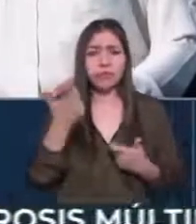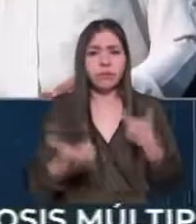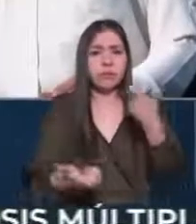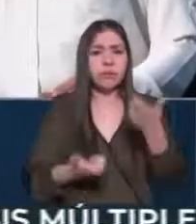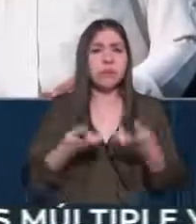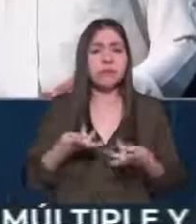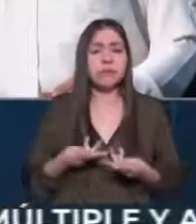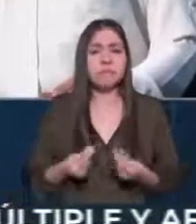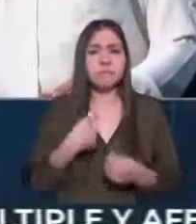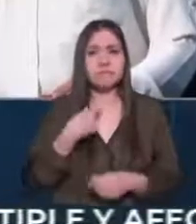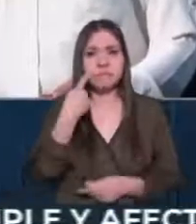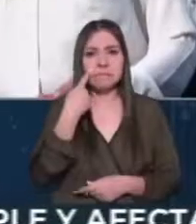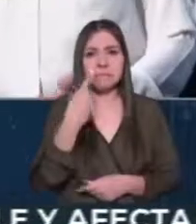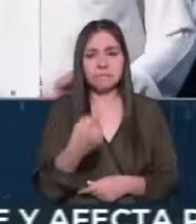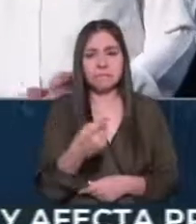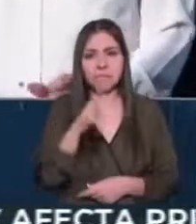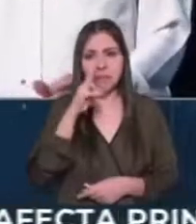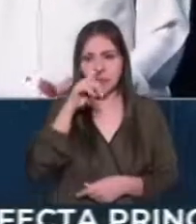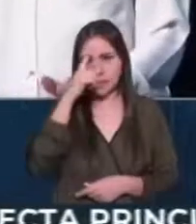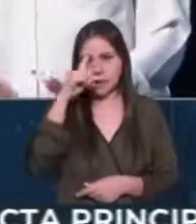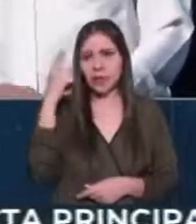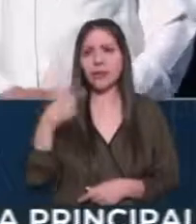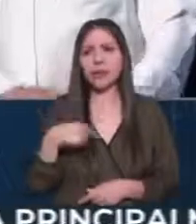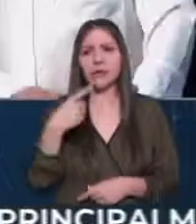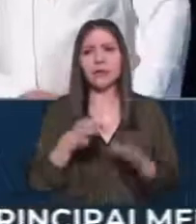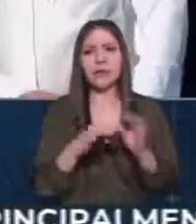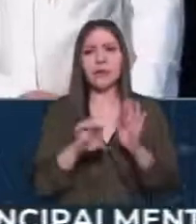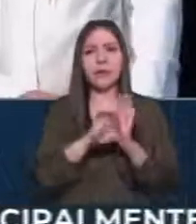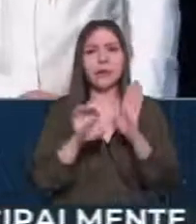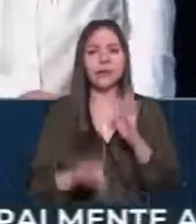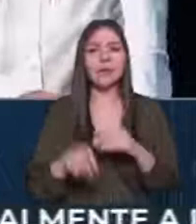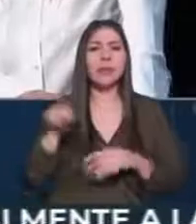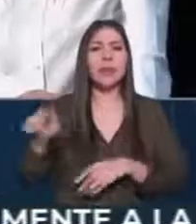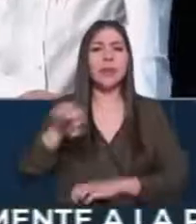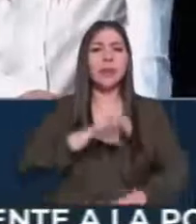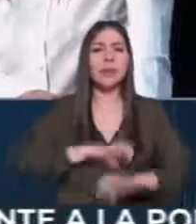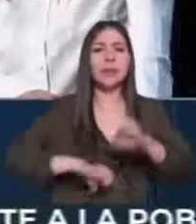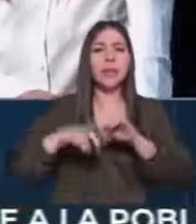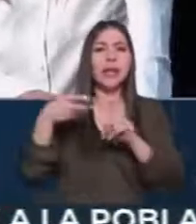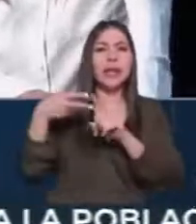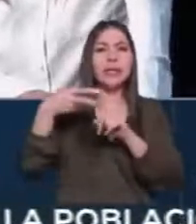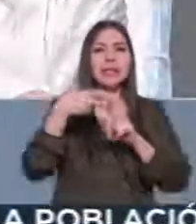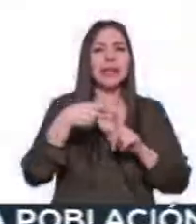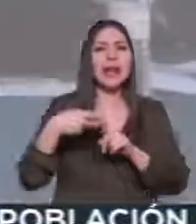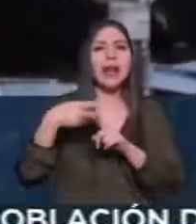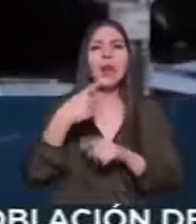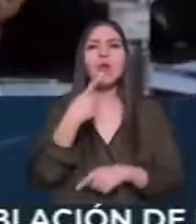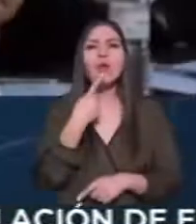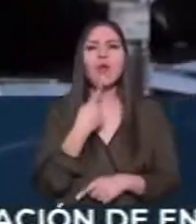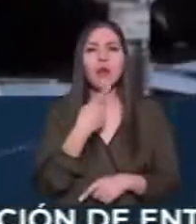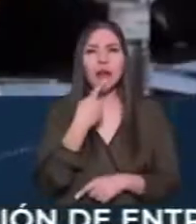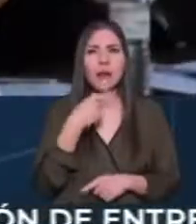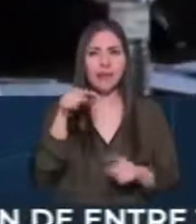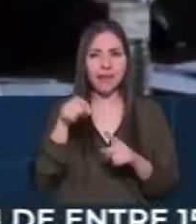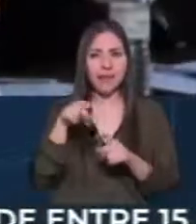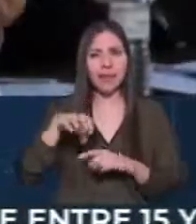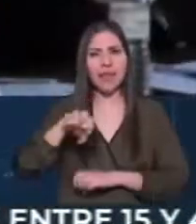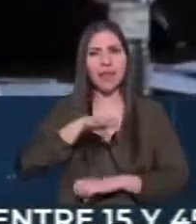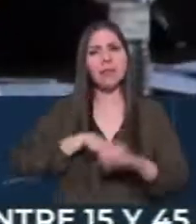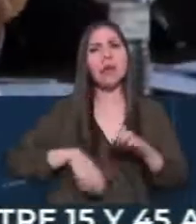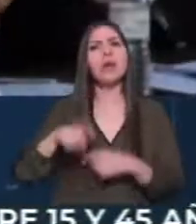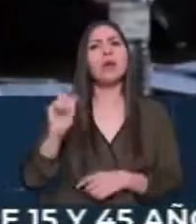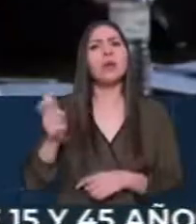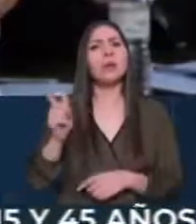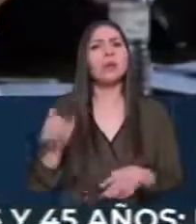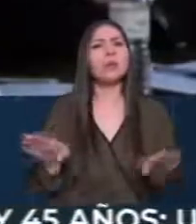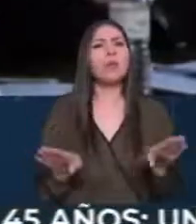Solo te voy a dar un ejemplo. La empresa Estrella Roja, ¿cómo es que está financiando o lo está haciendo porque